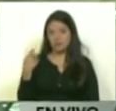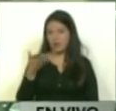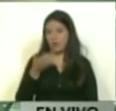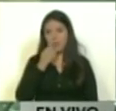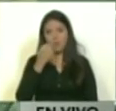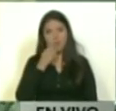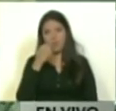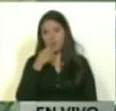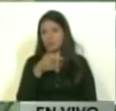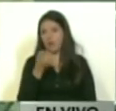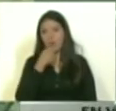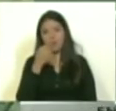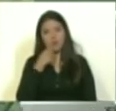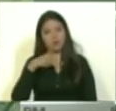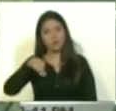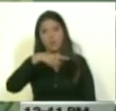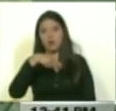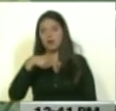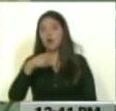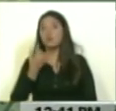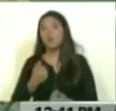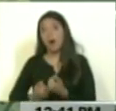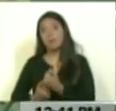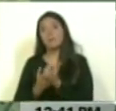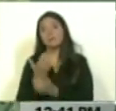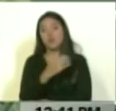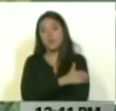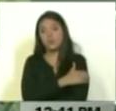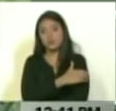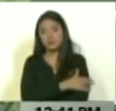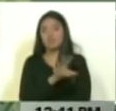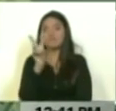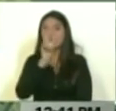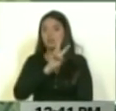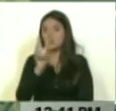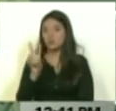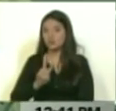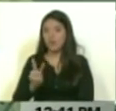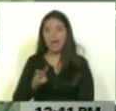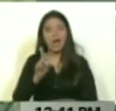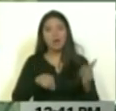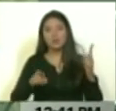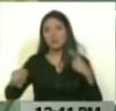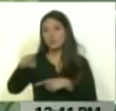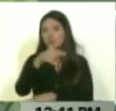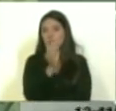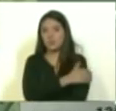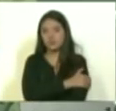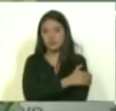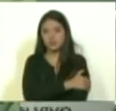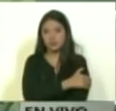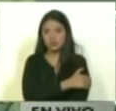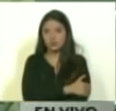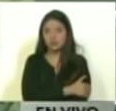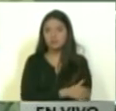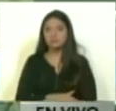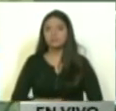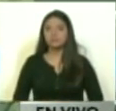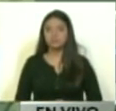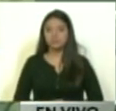unos criminales, con apoyo de la oposición venezolana, de sectores de la ultraderecha, el JP